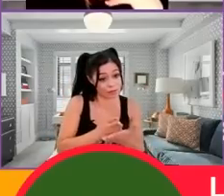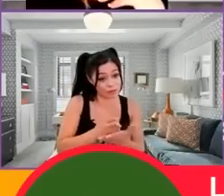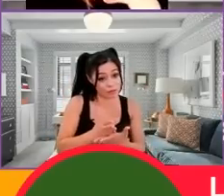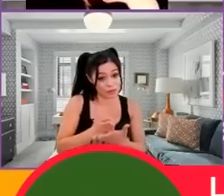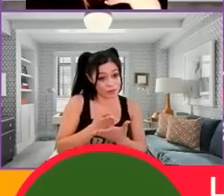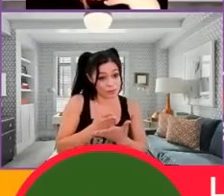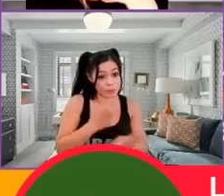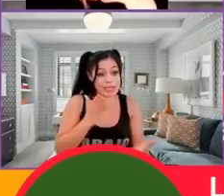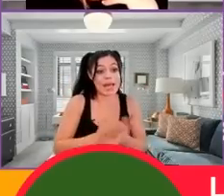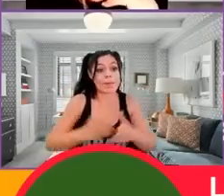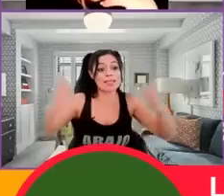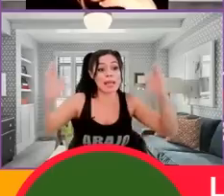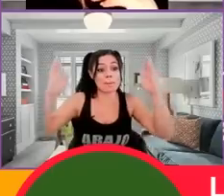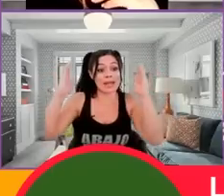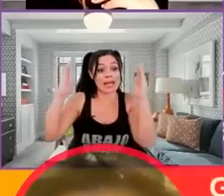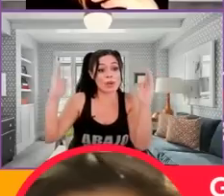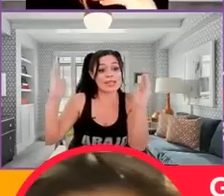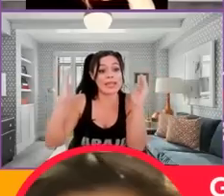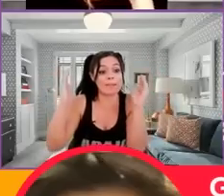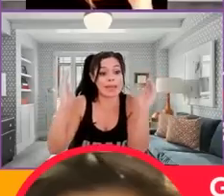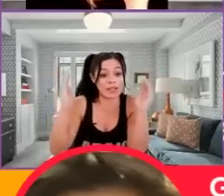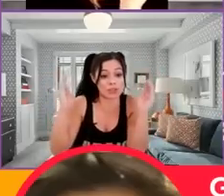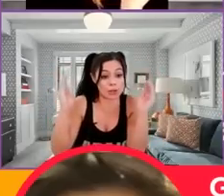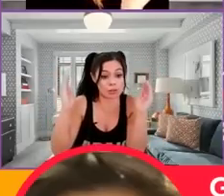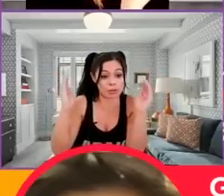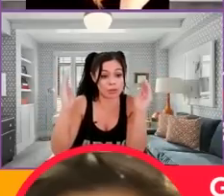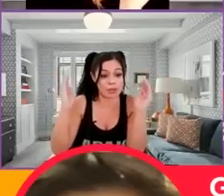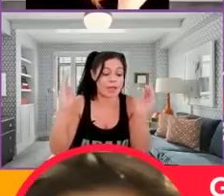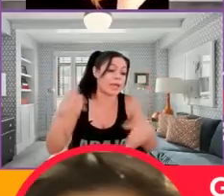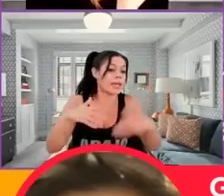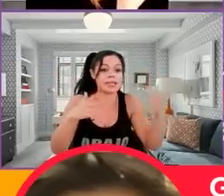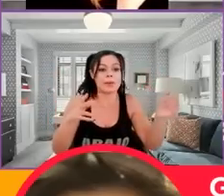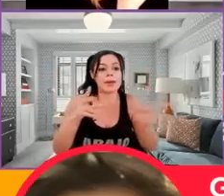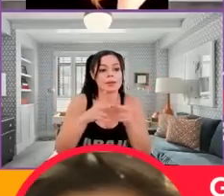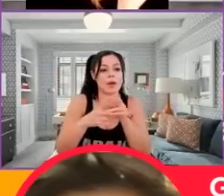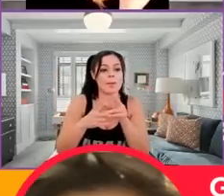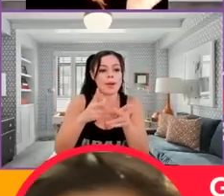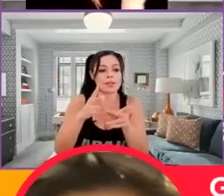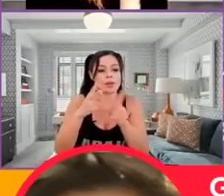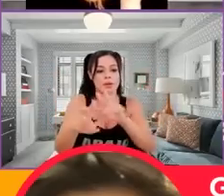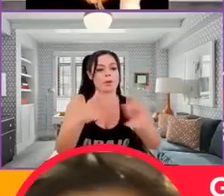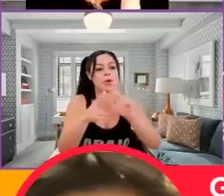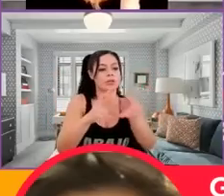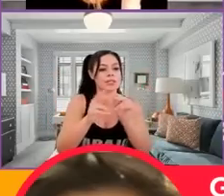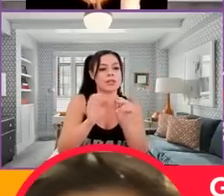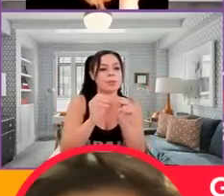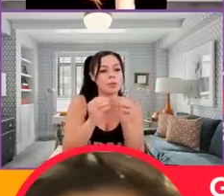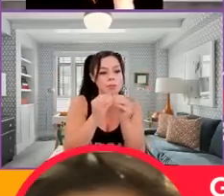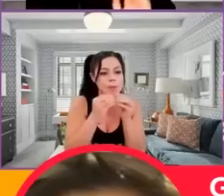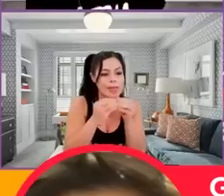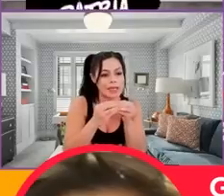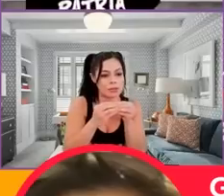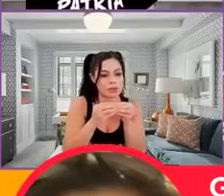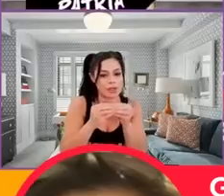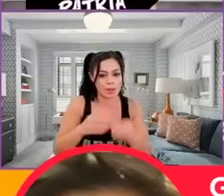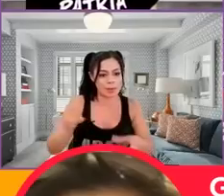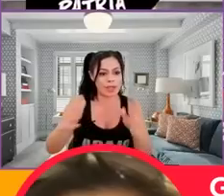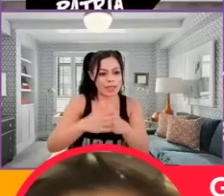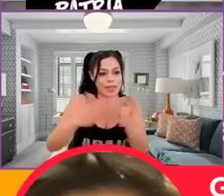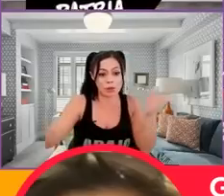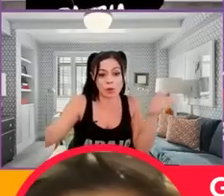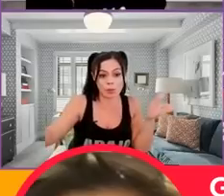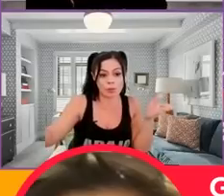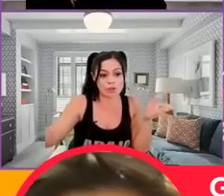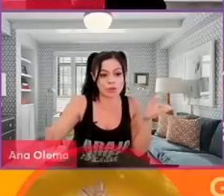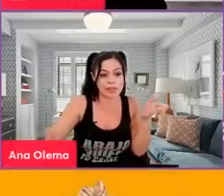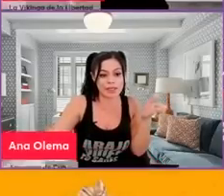horario. Yes. Pues, y además, el pedazo es inmenso. En el NTV nos han puesto como cortecitos muy, muy pequeños. Pero aquí,